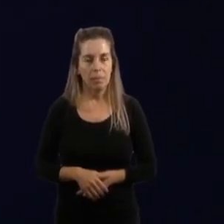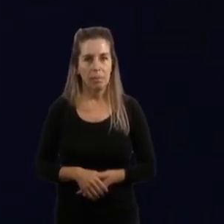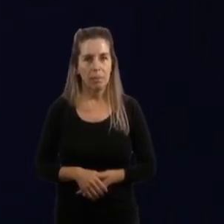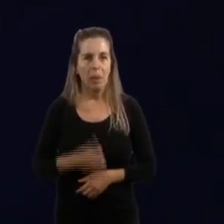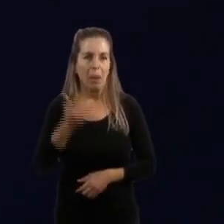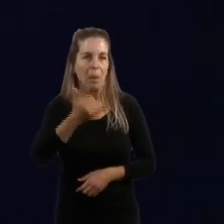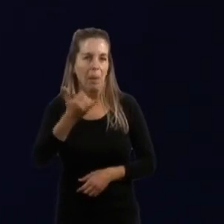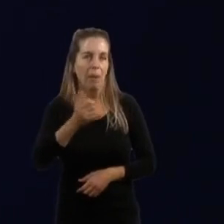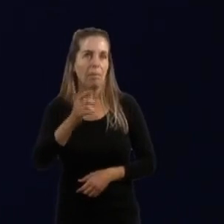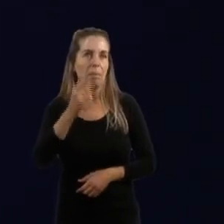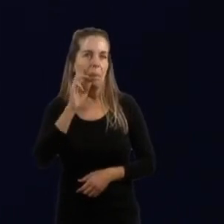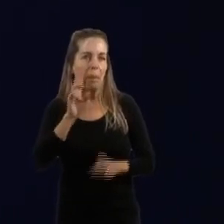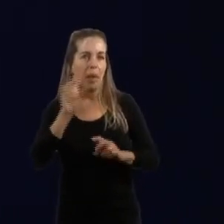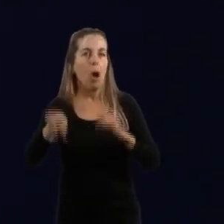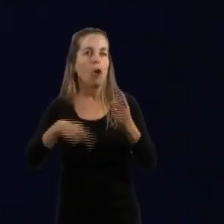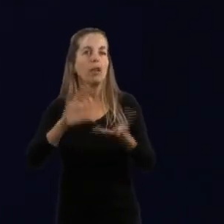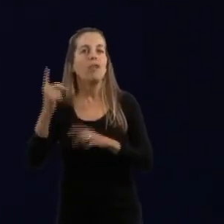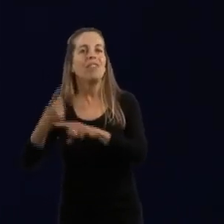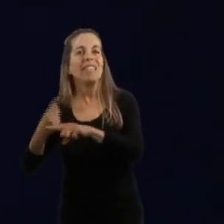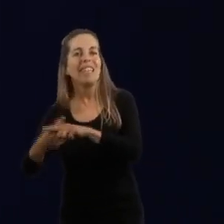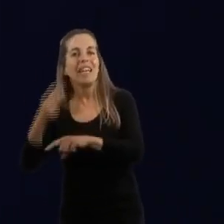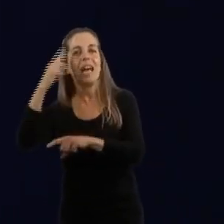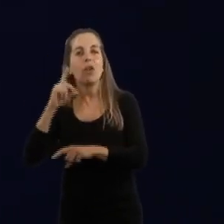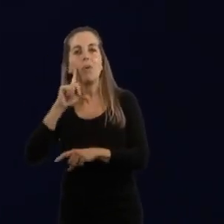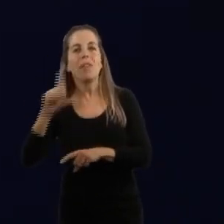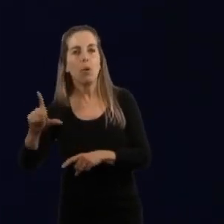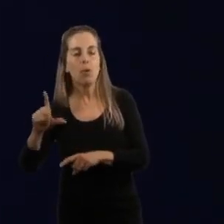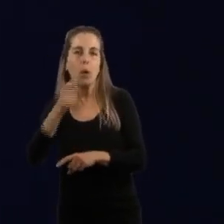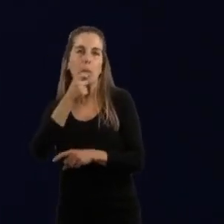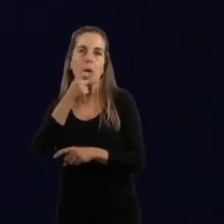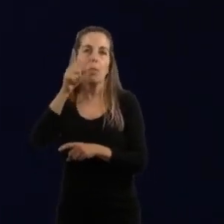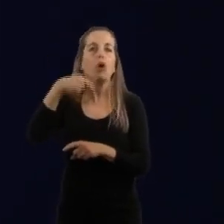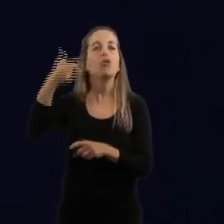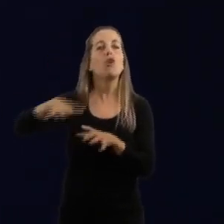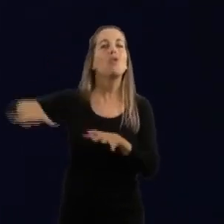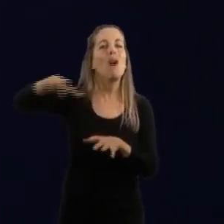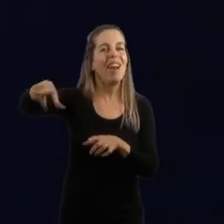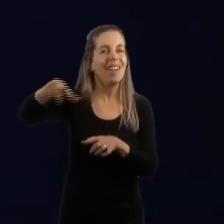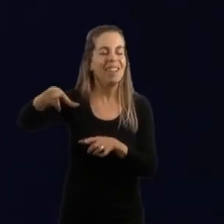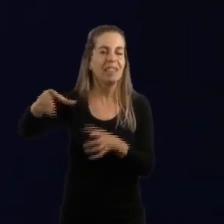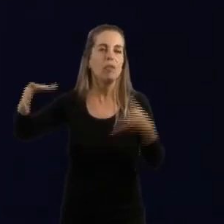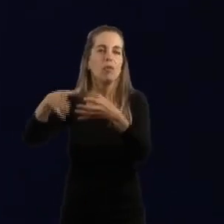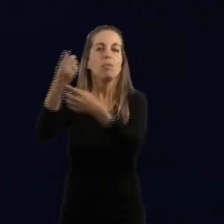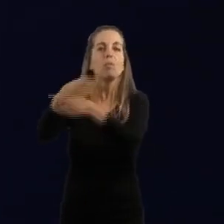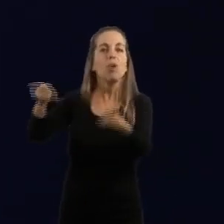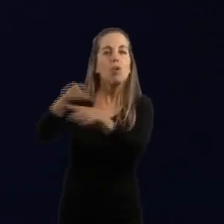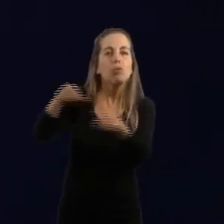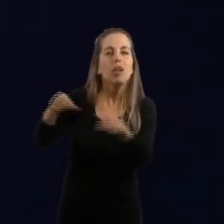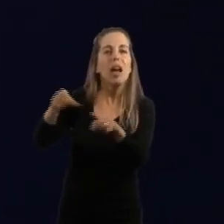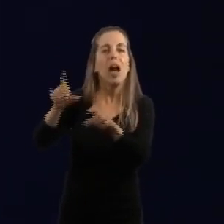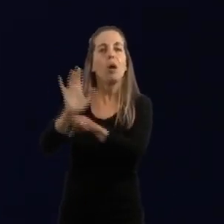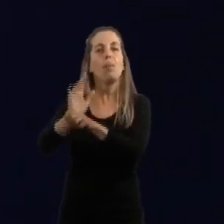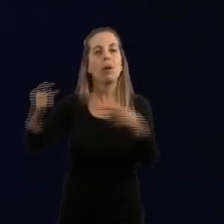otros festejos de 9 de julio donde había grupos musicales que tal vez no condecían demasiado con la